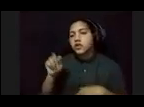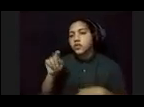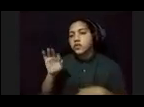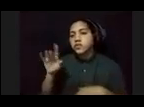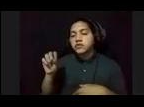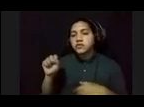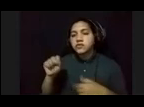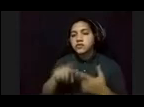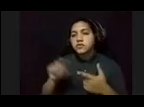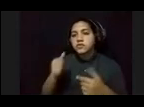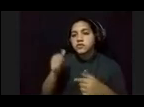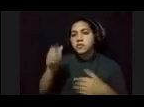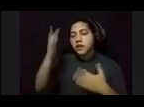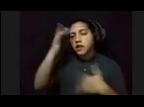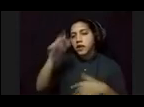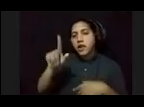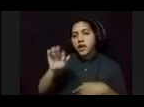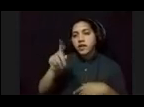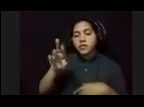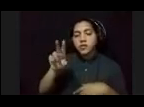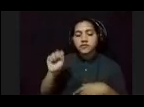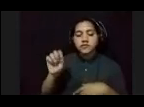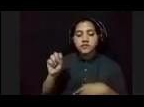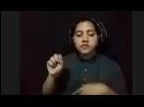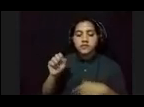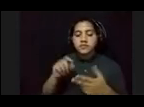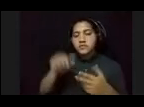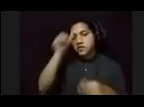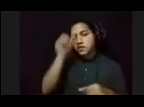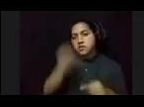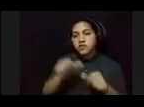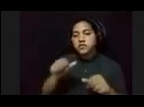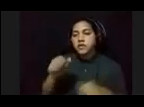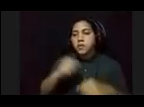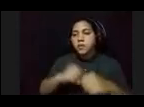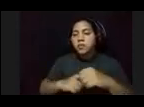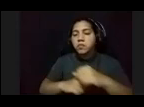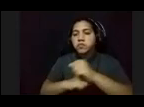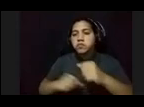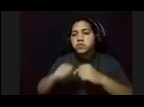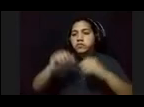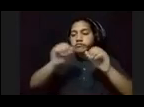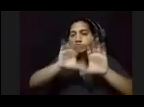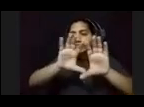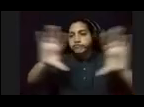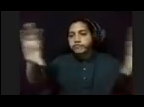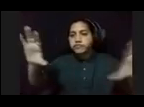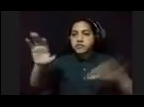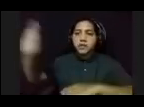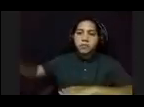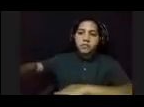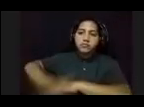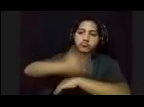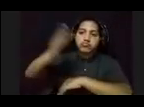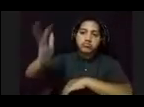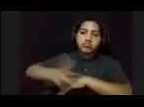para los leprosos. Recuerdo la muralla bien grande. El mar fue socavando la muralla poco a